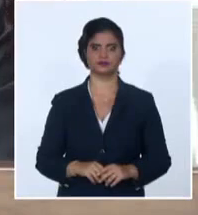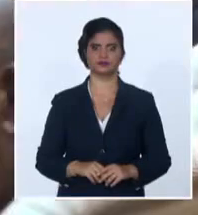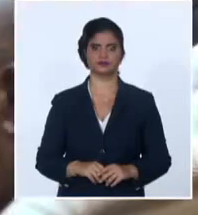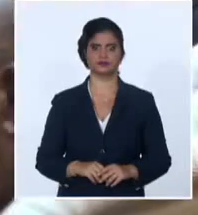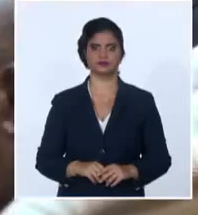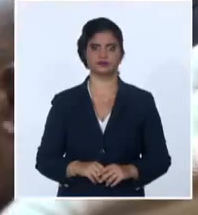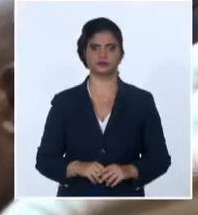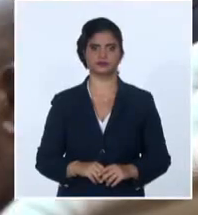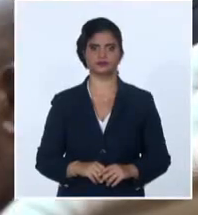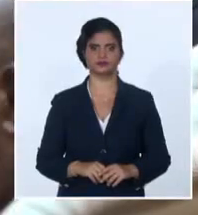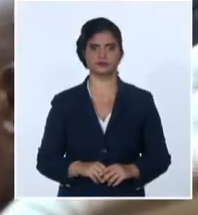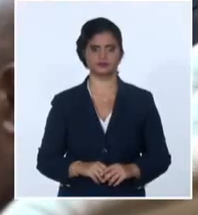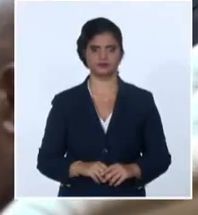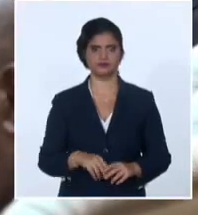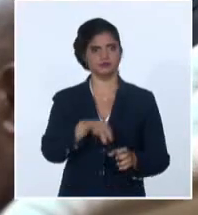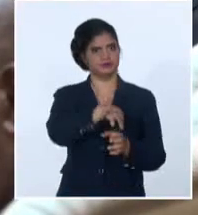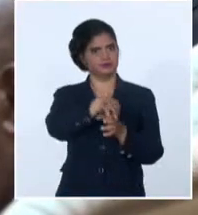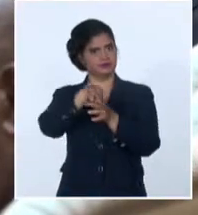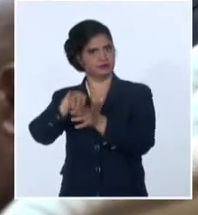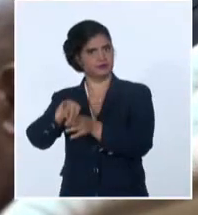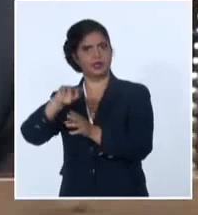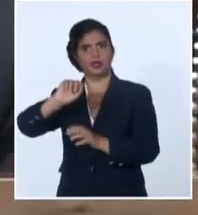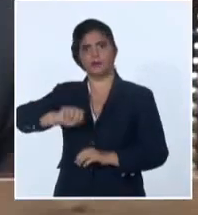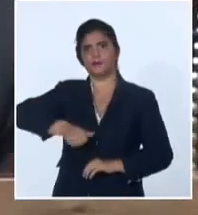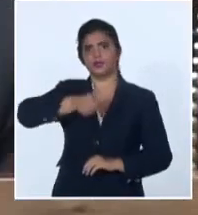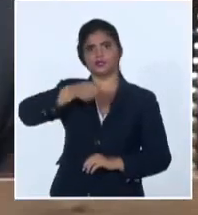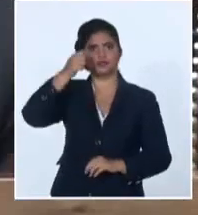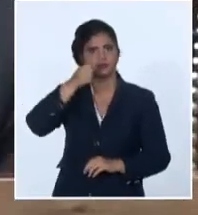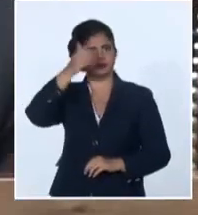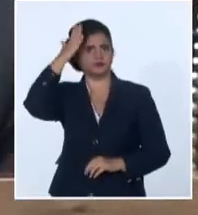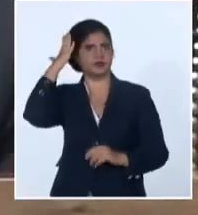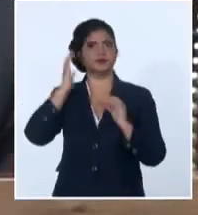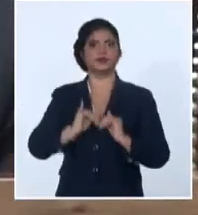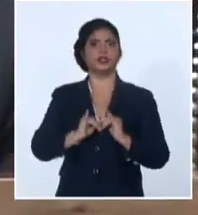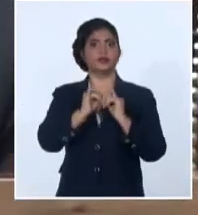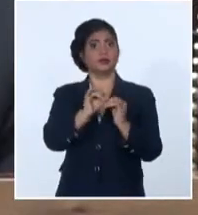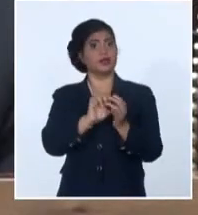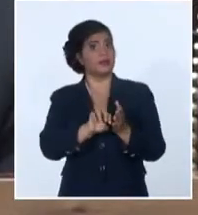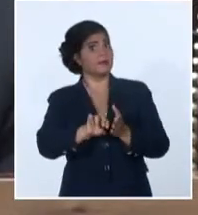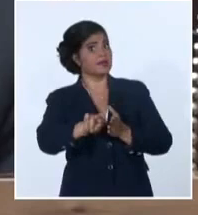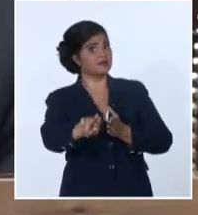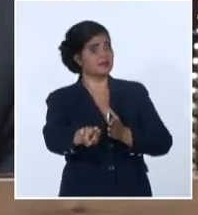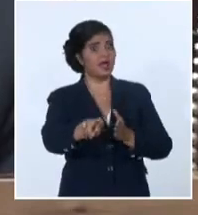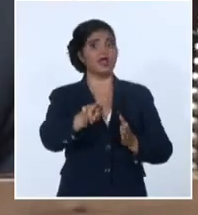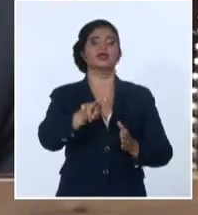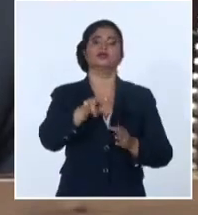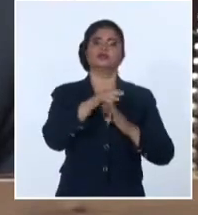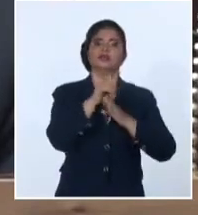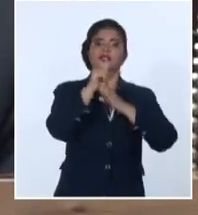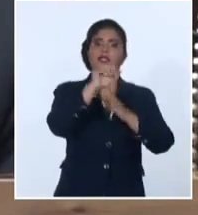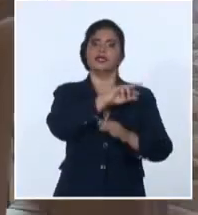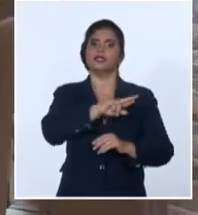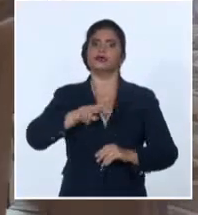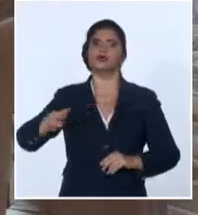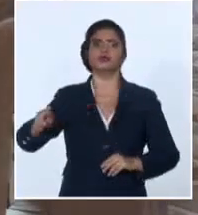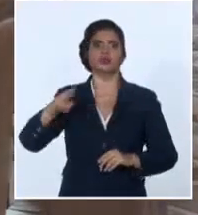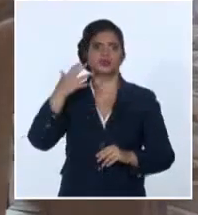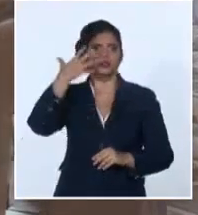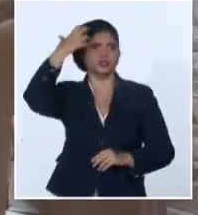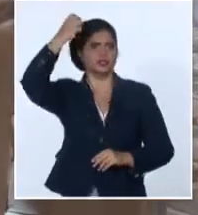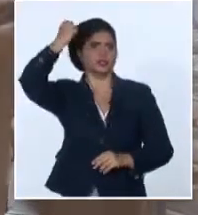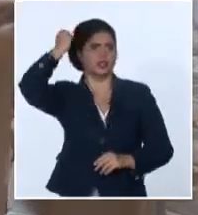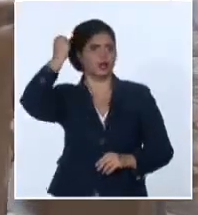naciones. Díaz-Canel transmitió un mensaje del general de ejército Raúl Castro Ruz, saludando al gobierno y